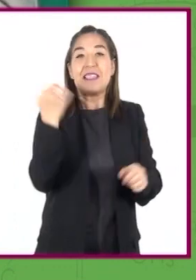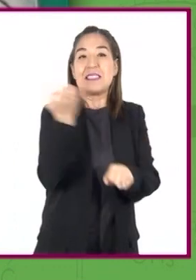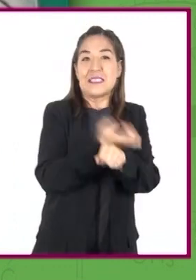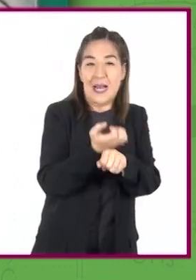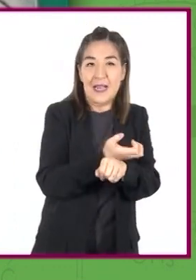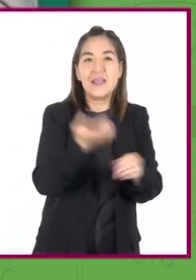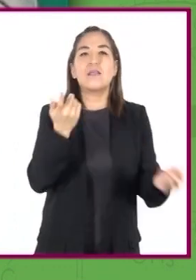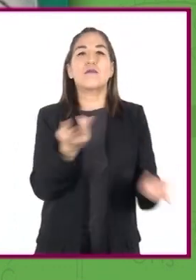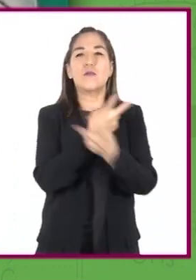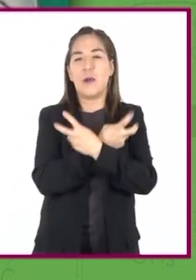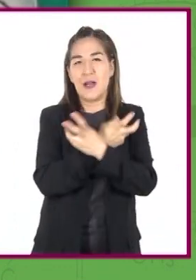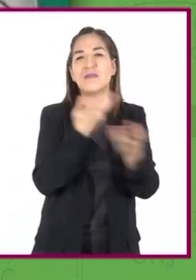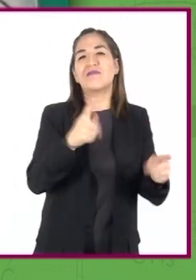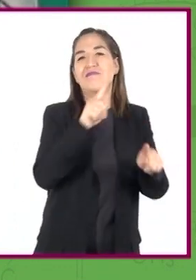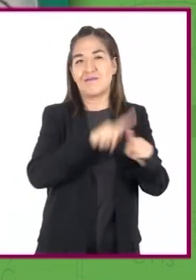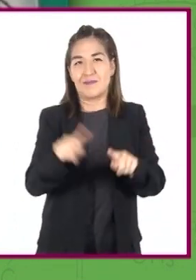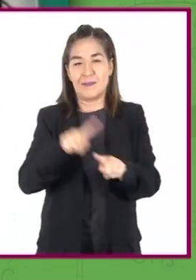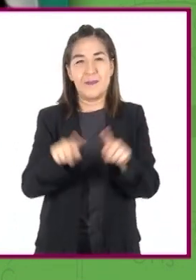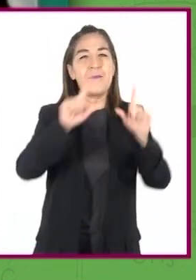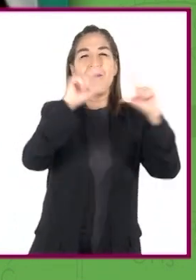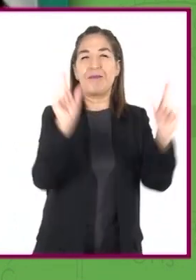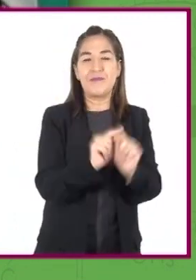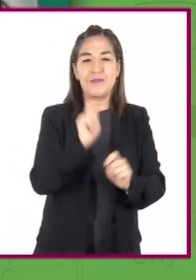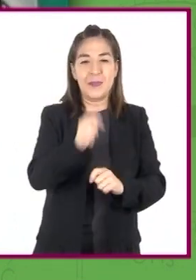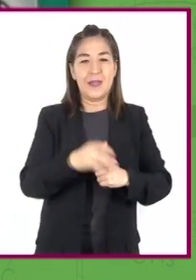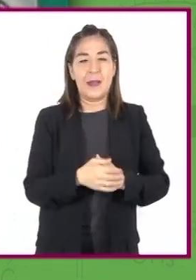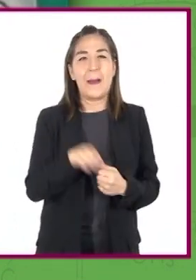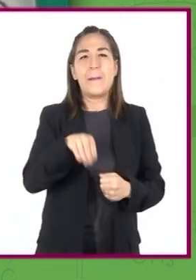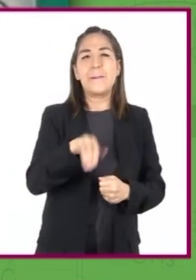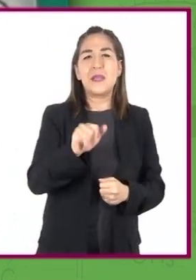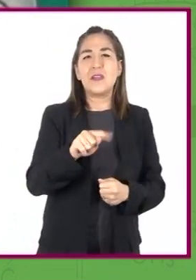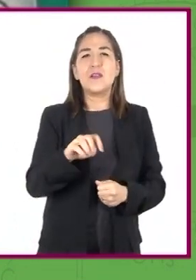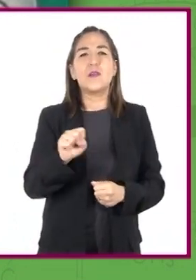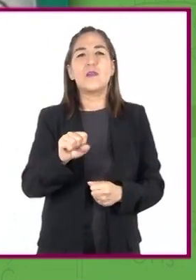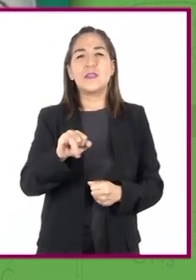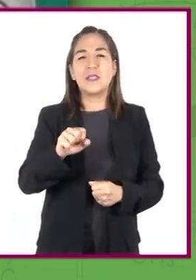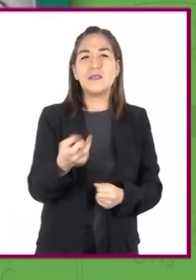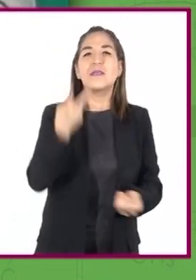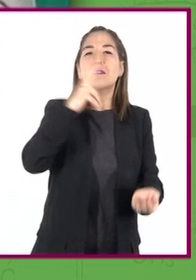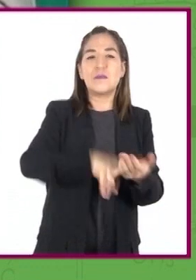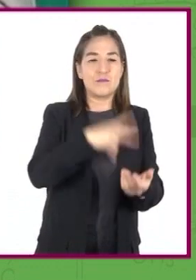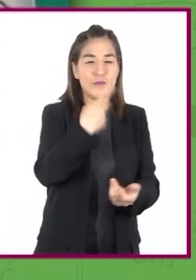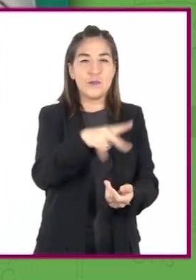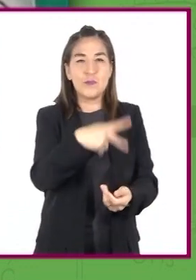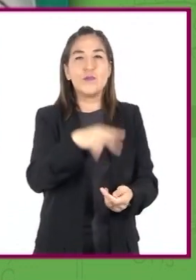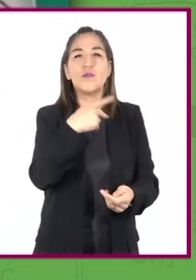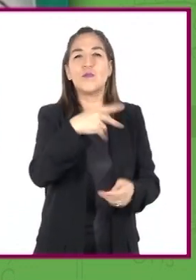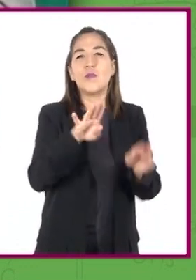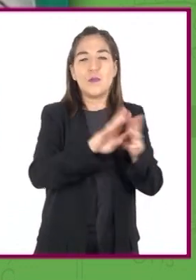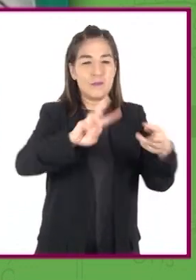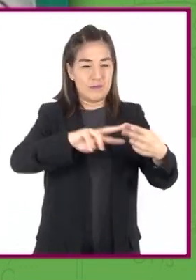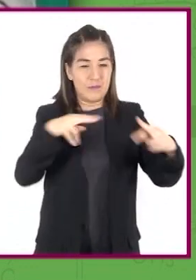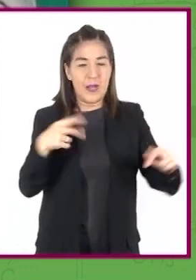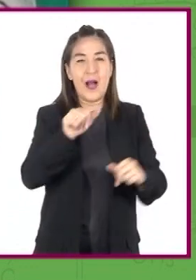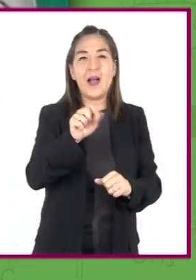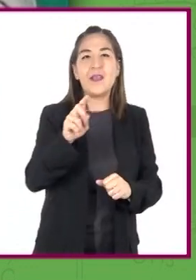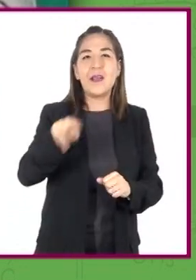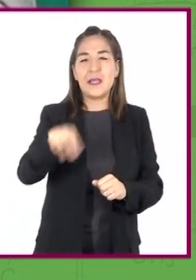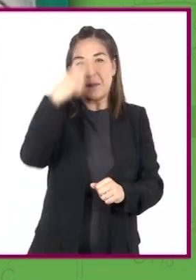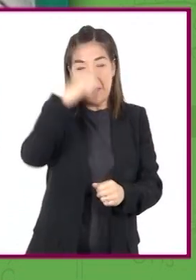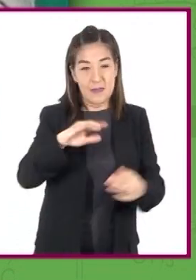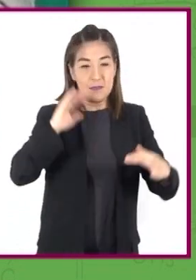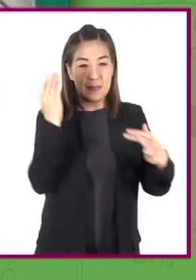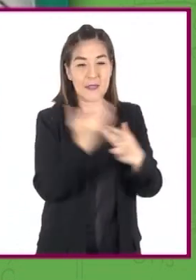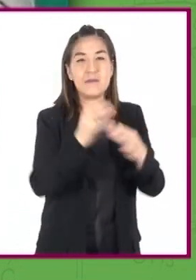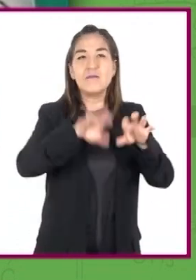entre otros. En síntesis, la mitosis es la duplicación de la información genética, que permitirá dividir la célula madre en dos